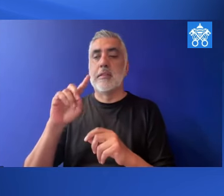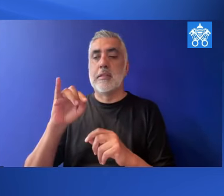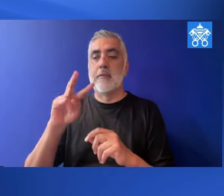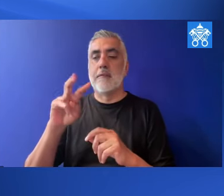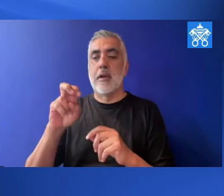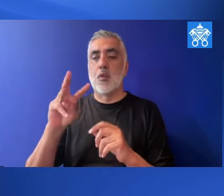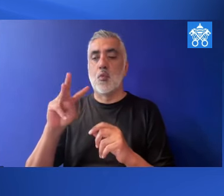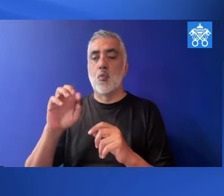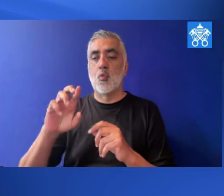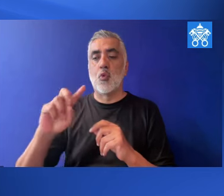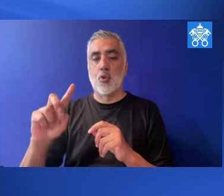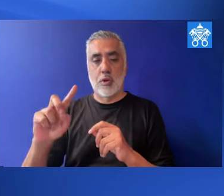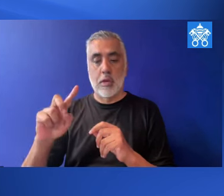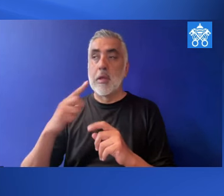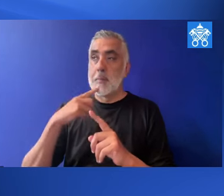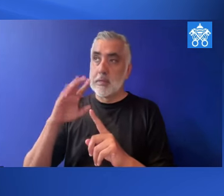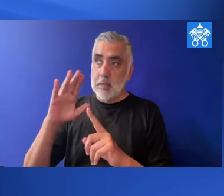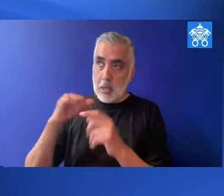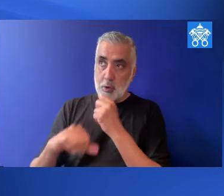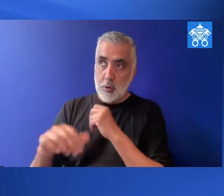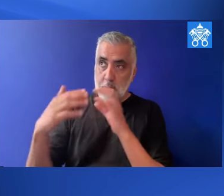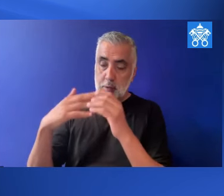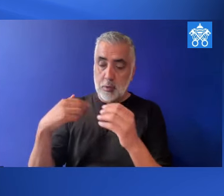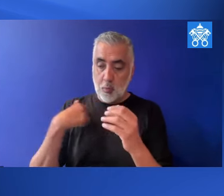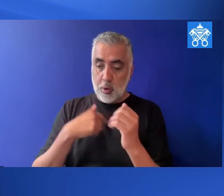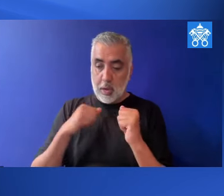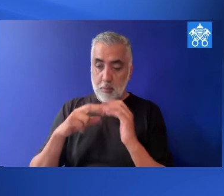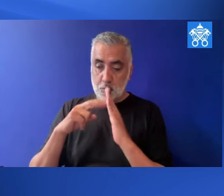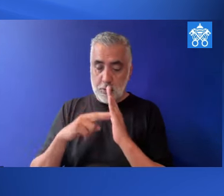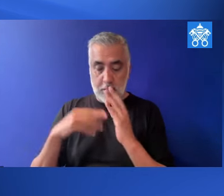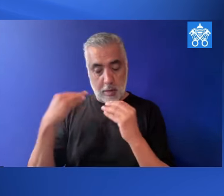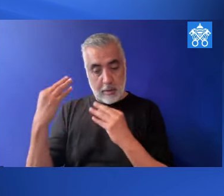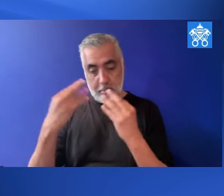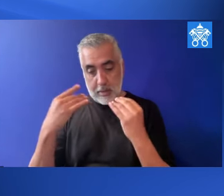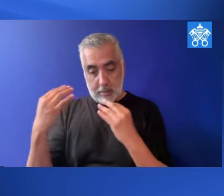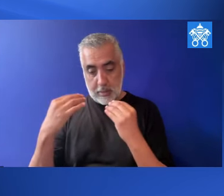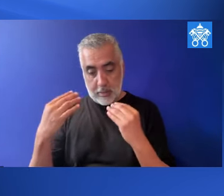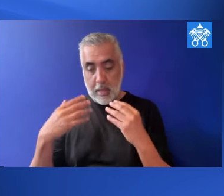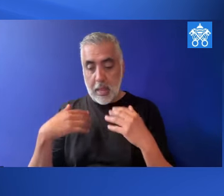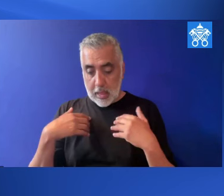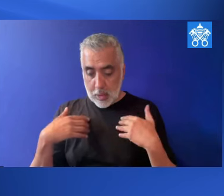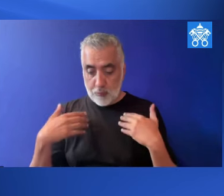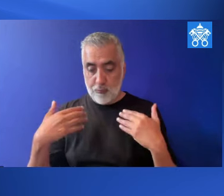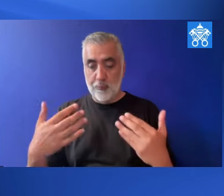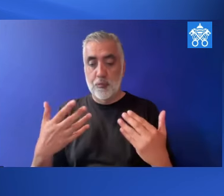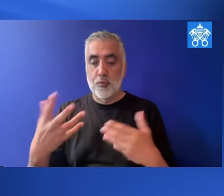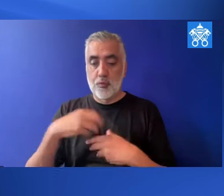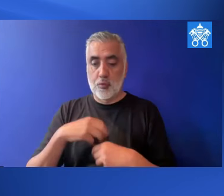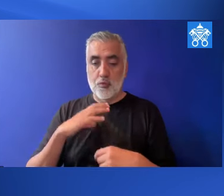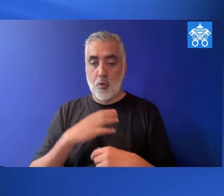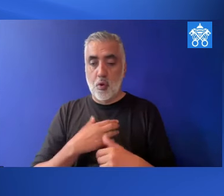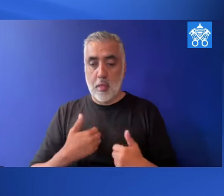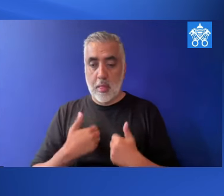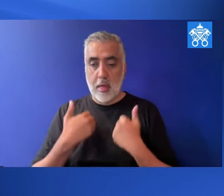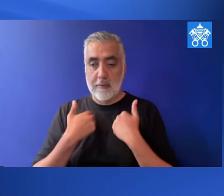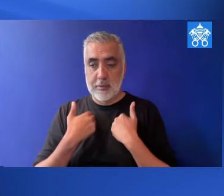bajo su guía que nosotros podemos leerla, meditarla, llevarla a nuestra propia vida. Y